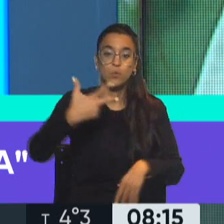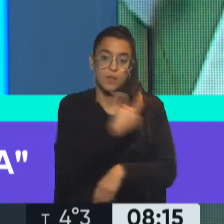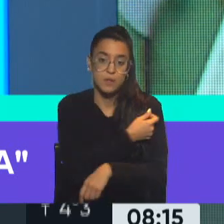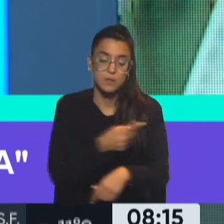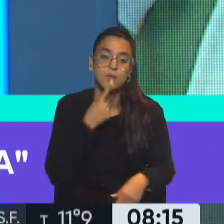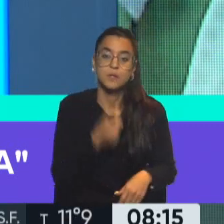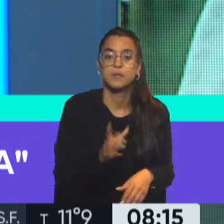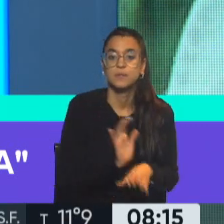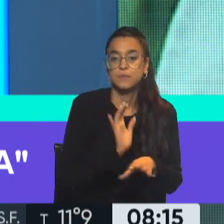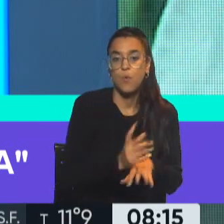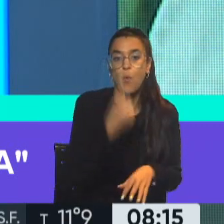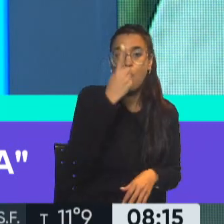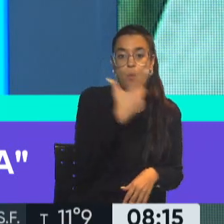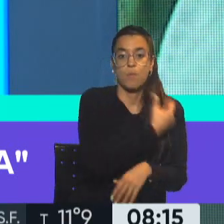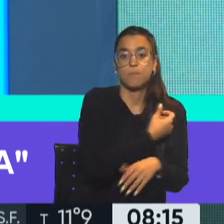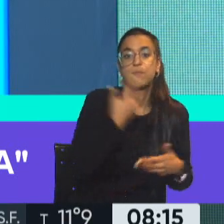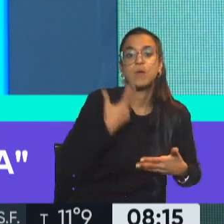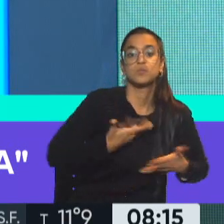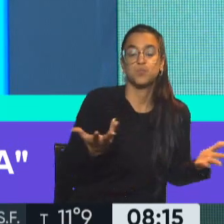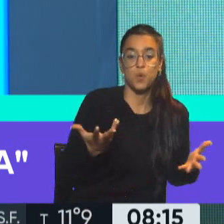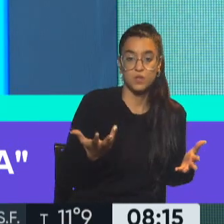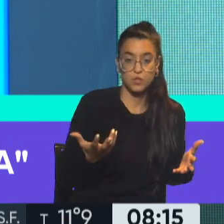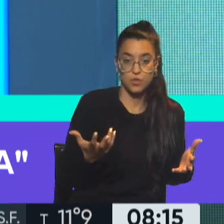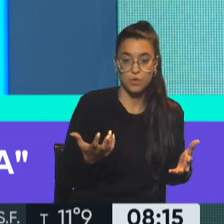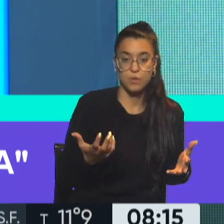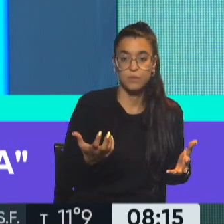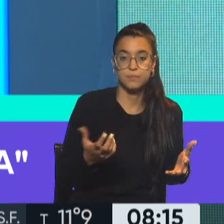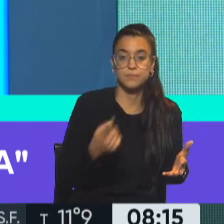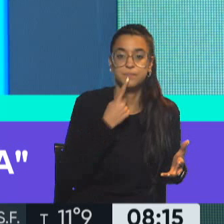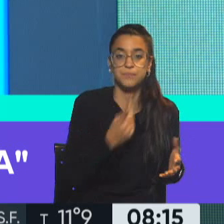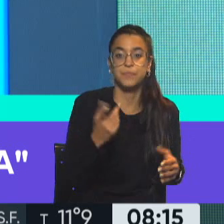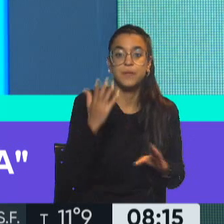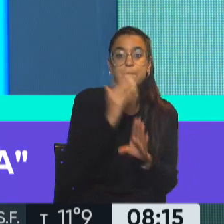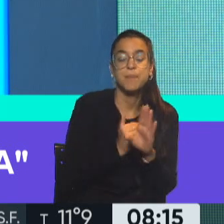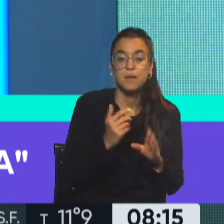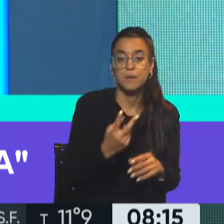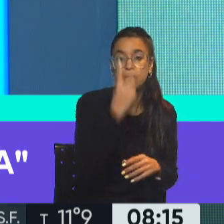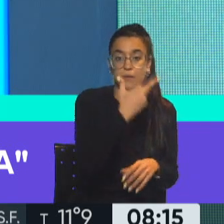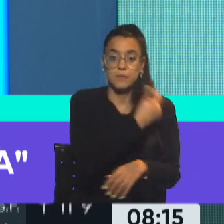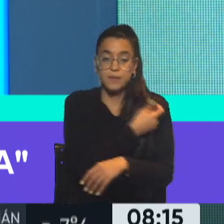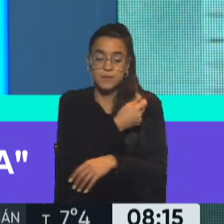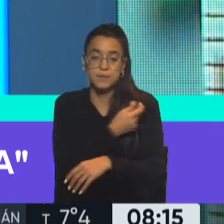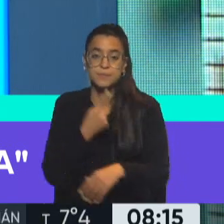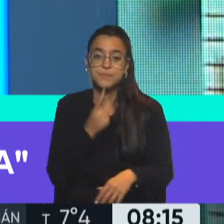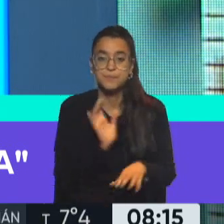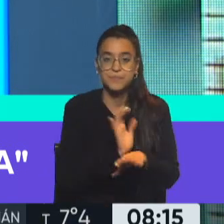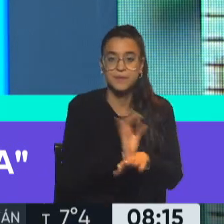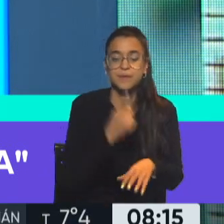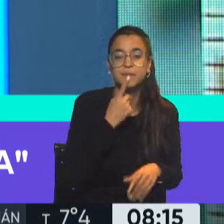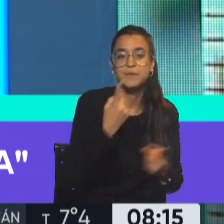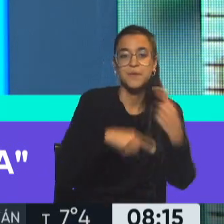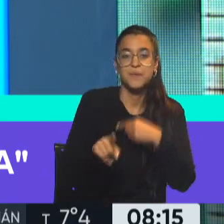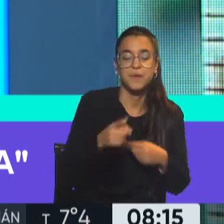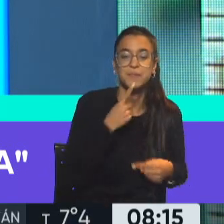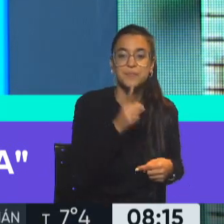más expuesto con una dosis, con una sola, que cubre menos que las 2 dosis. Claro. Entonces, cuando se da